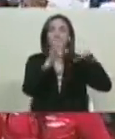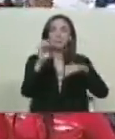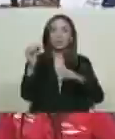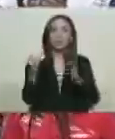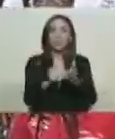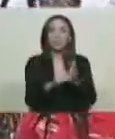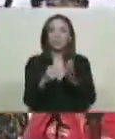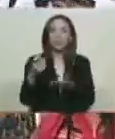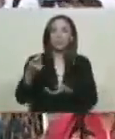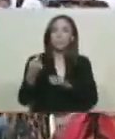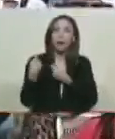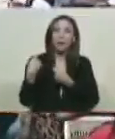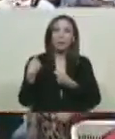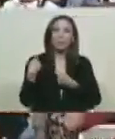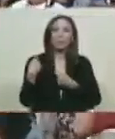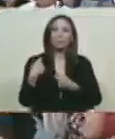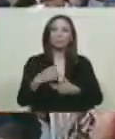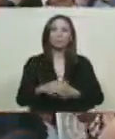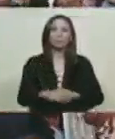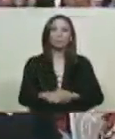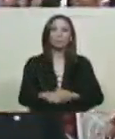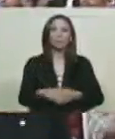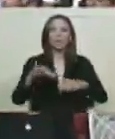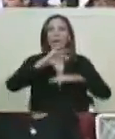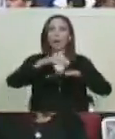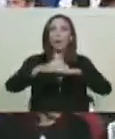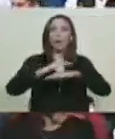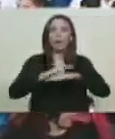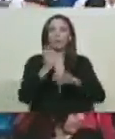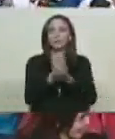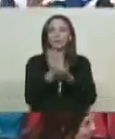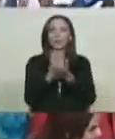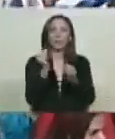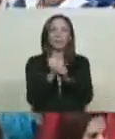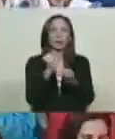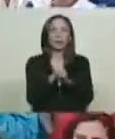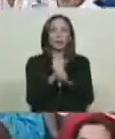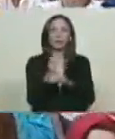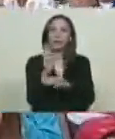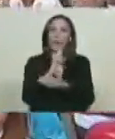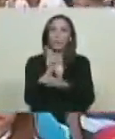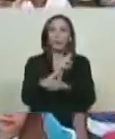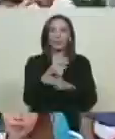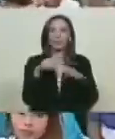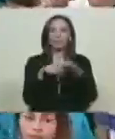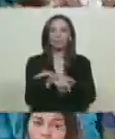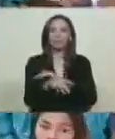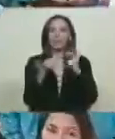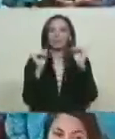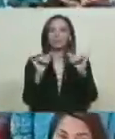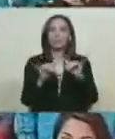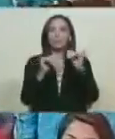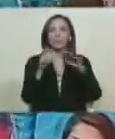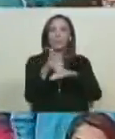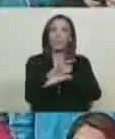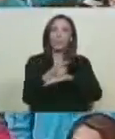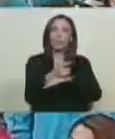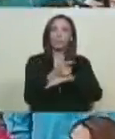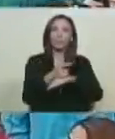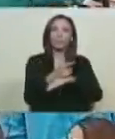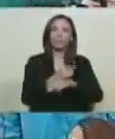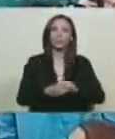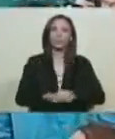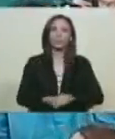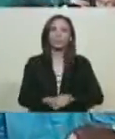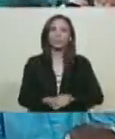bolívares mensuales. Ahí va Jorge Rodríguez, mira, siempre eficiente, más nada, así, así. Así es que